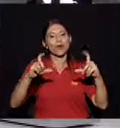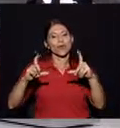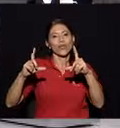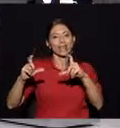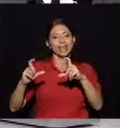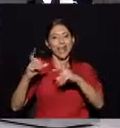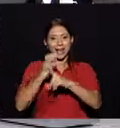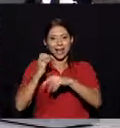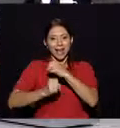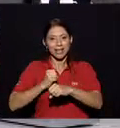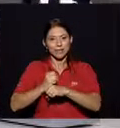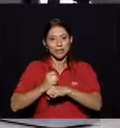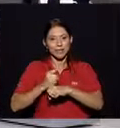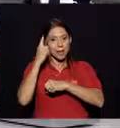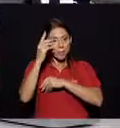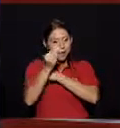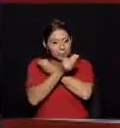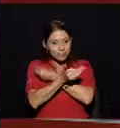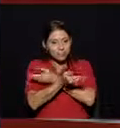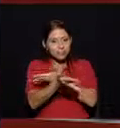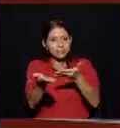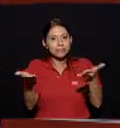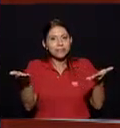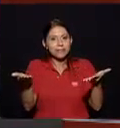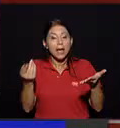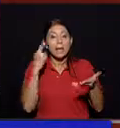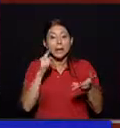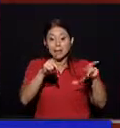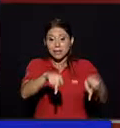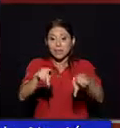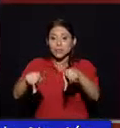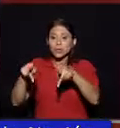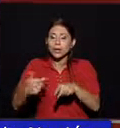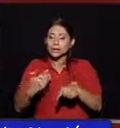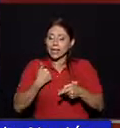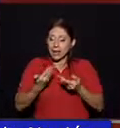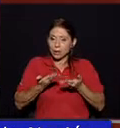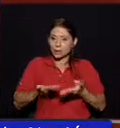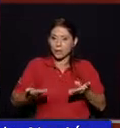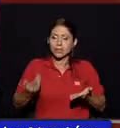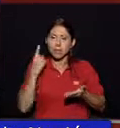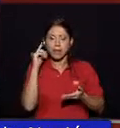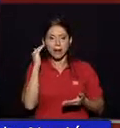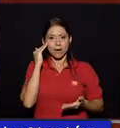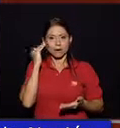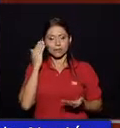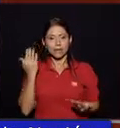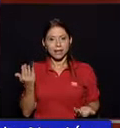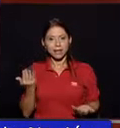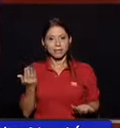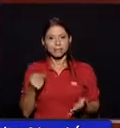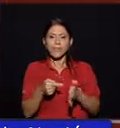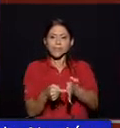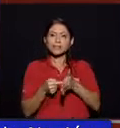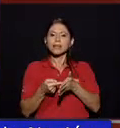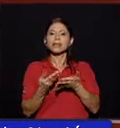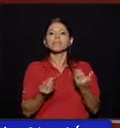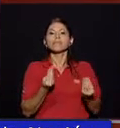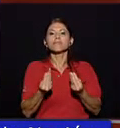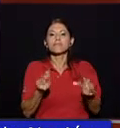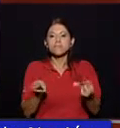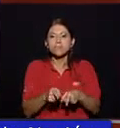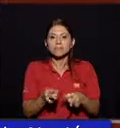y divulgarlo para ser sobre todo un instrumento en manos de la ciudadanía para conocer, exigir